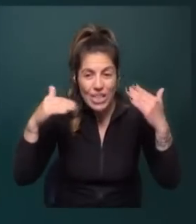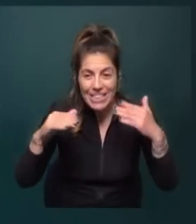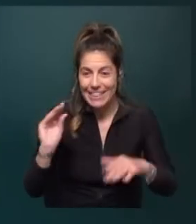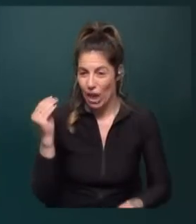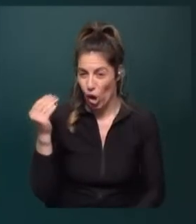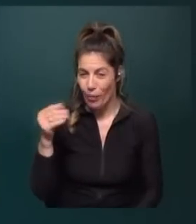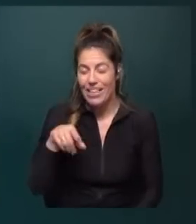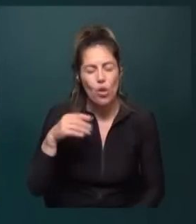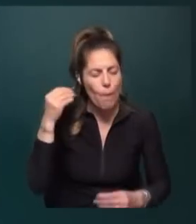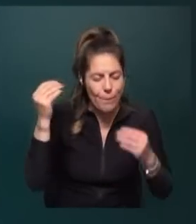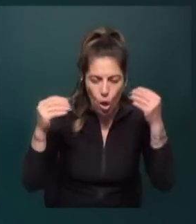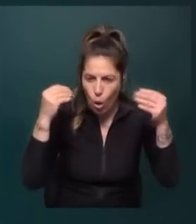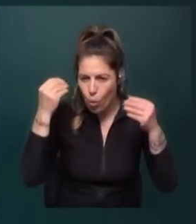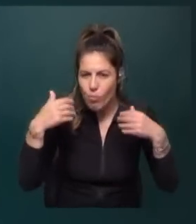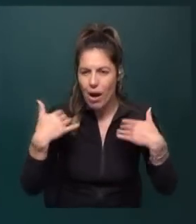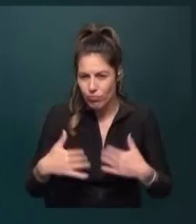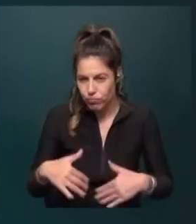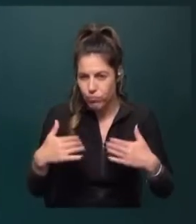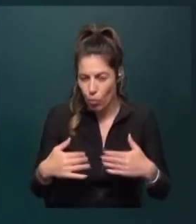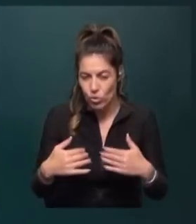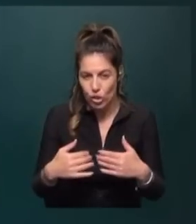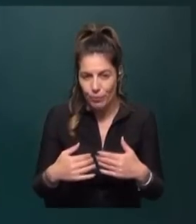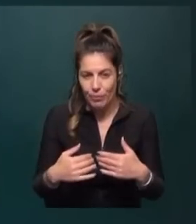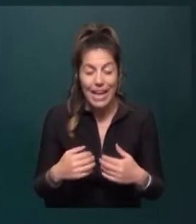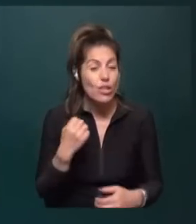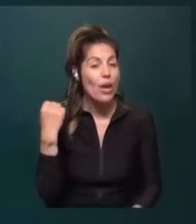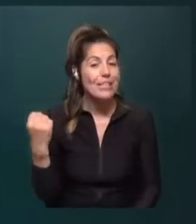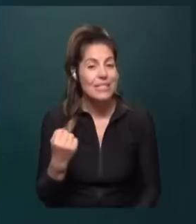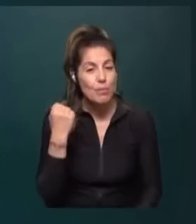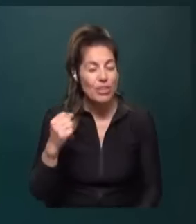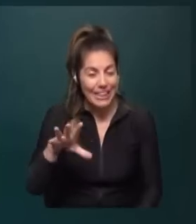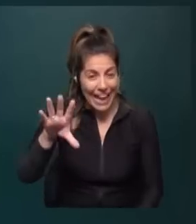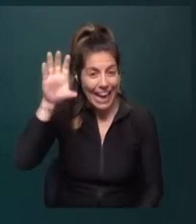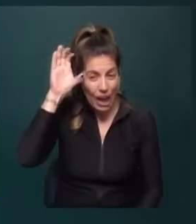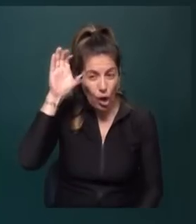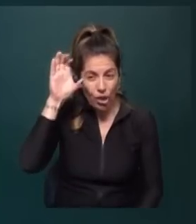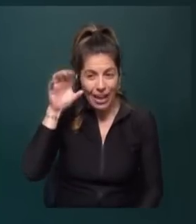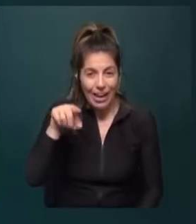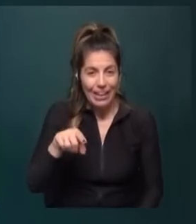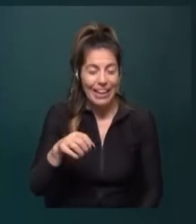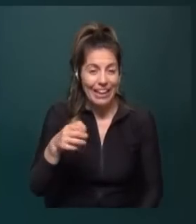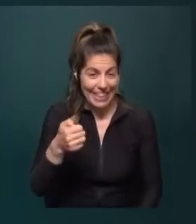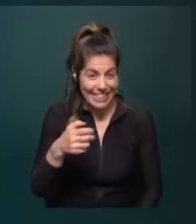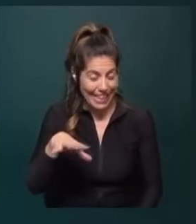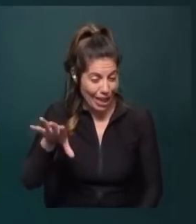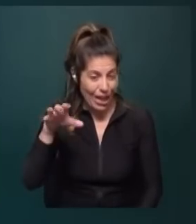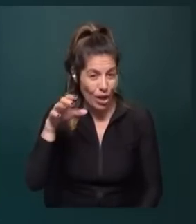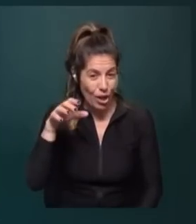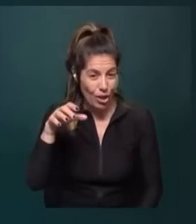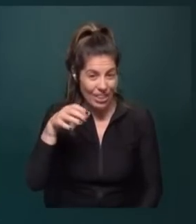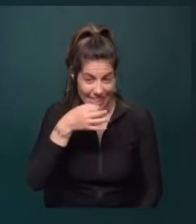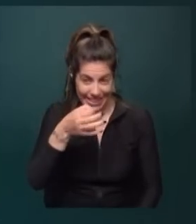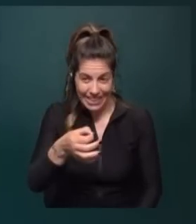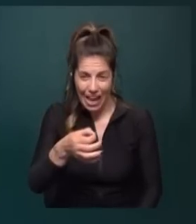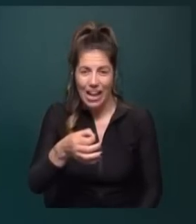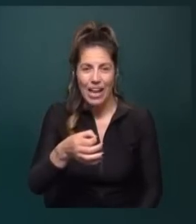y esto es algo que preocupa muchísimo Entonces es importante recordar algunos de los recursos en realidad recién escuchaba que la rola los estaba